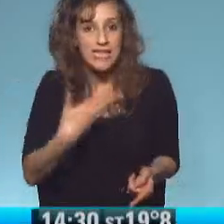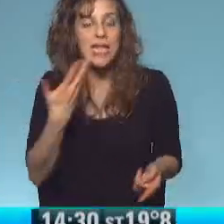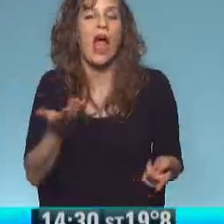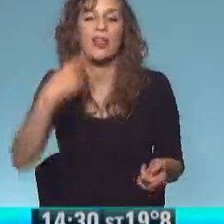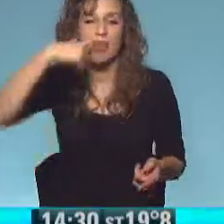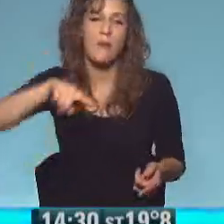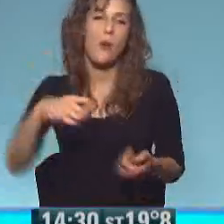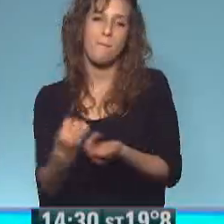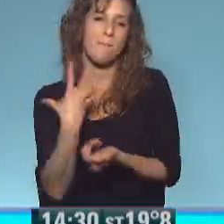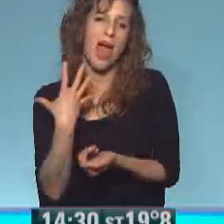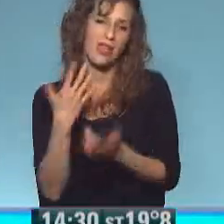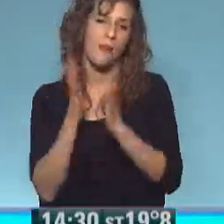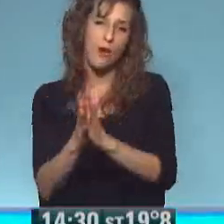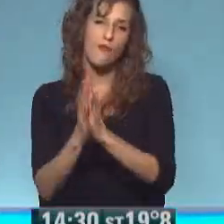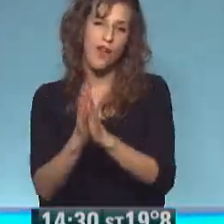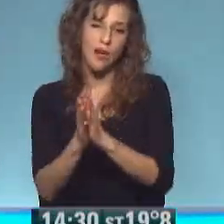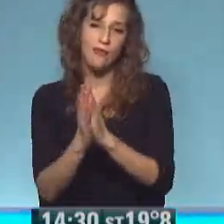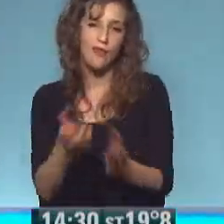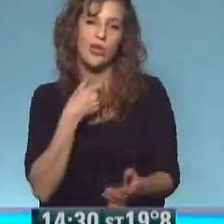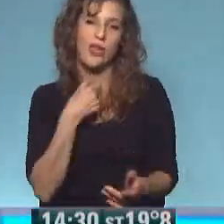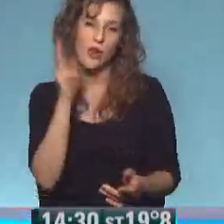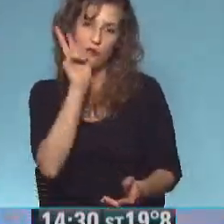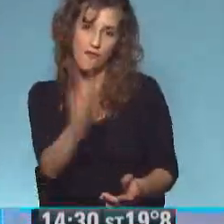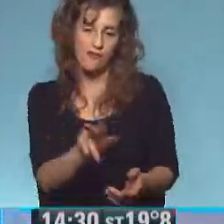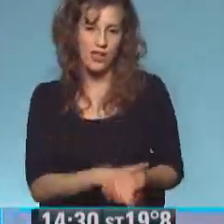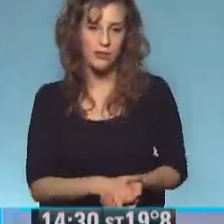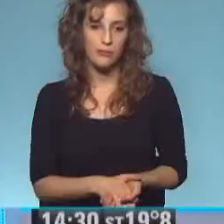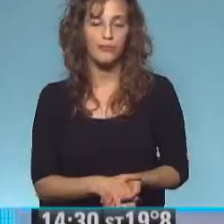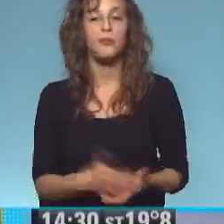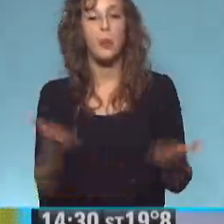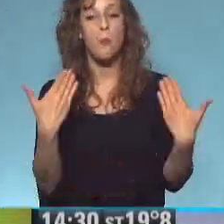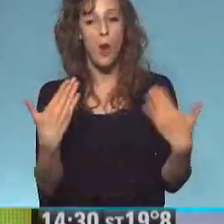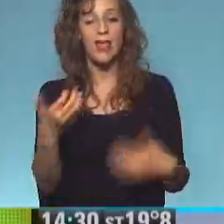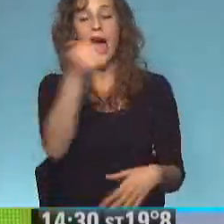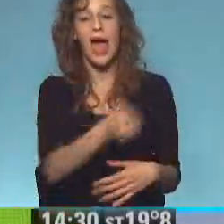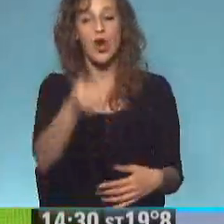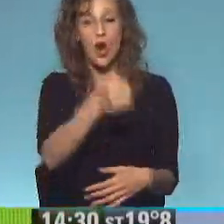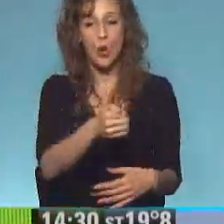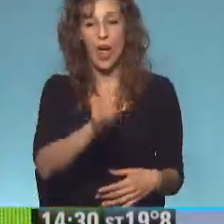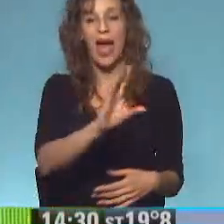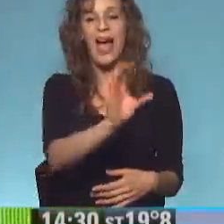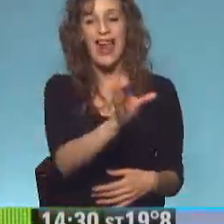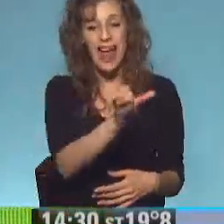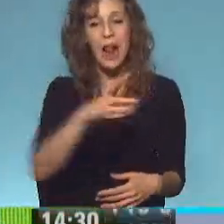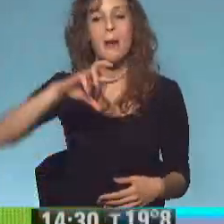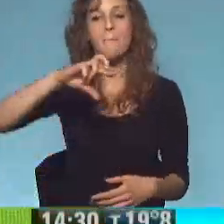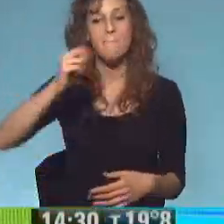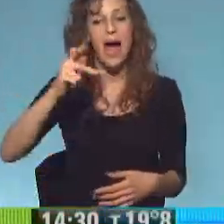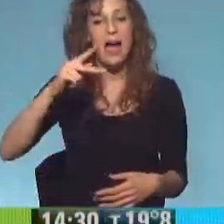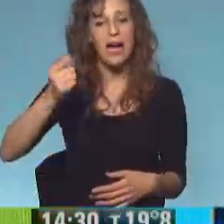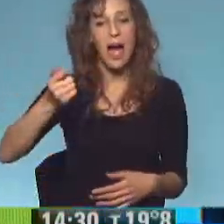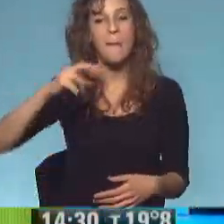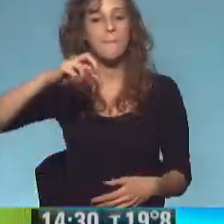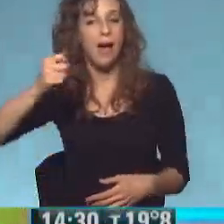por favor. Nos mandan en ese canal de comunicación que tenemos, @canalpacapaca, @seguimoseducando. ¿Qué pasa con Sol? Que